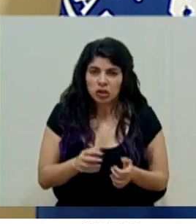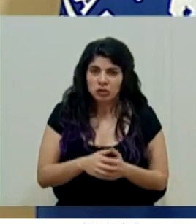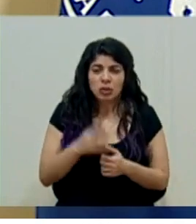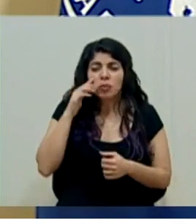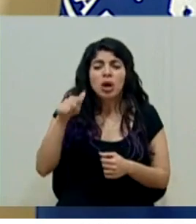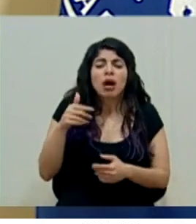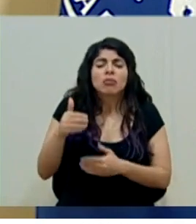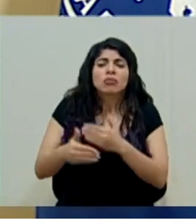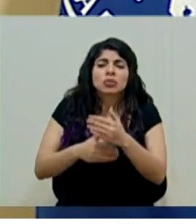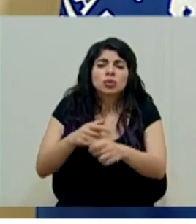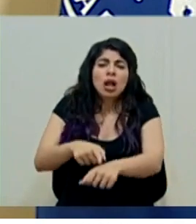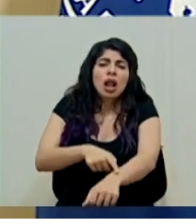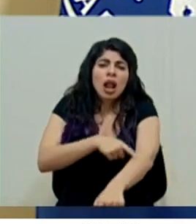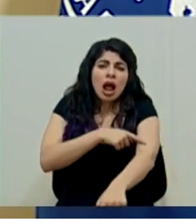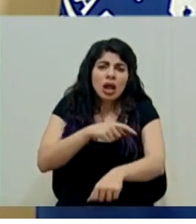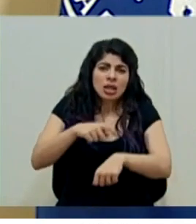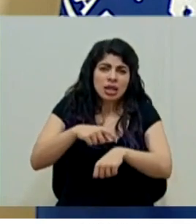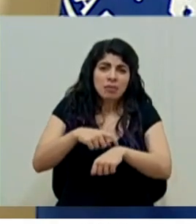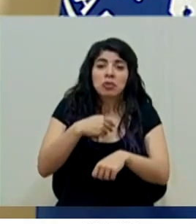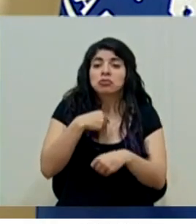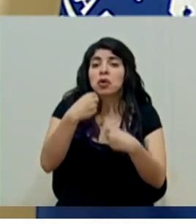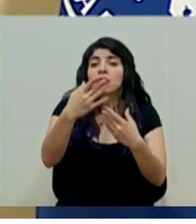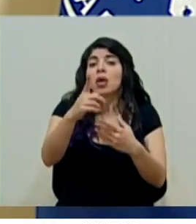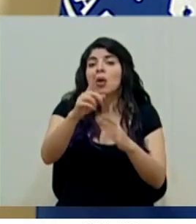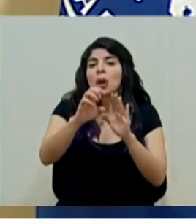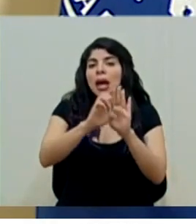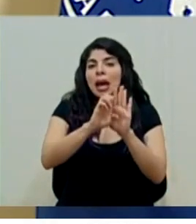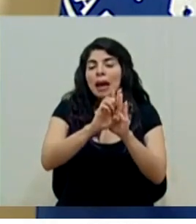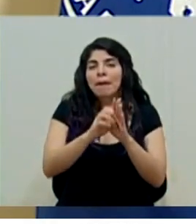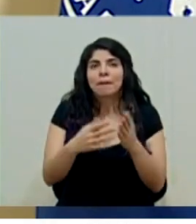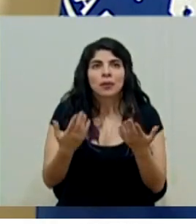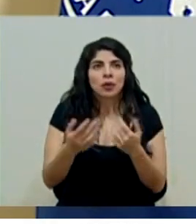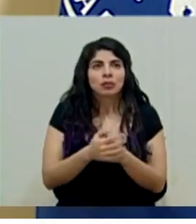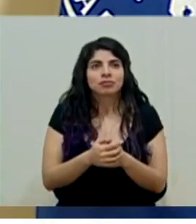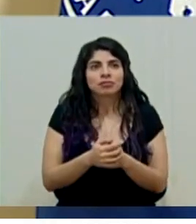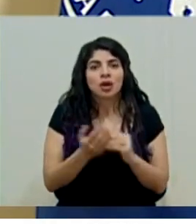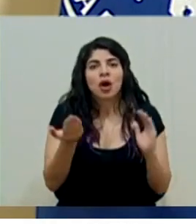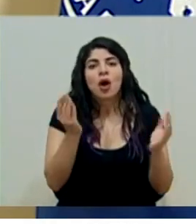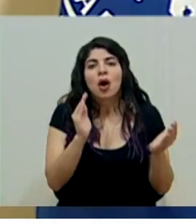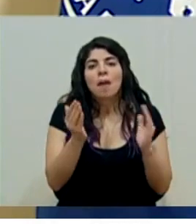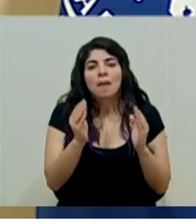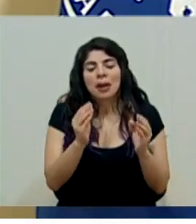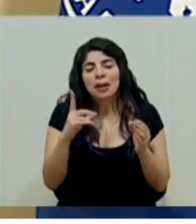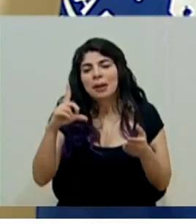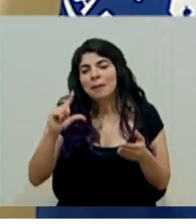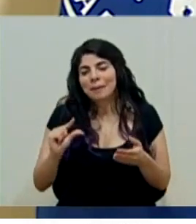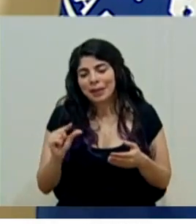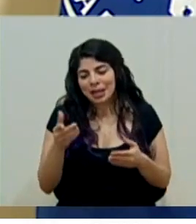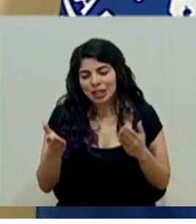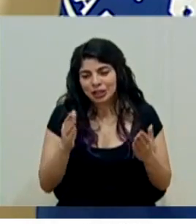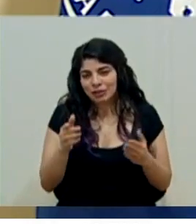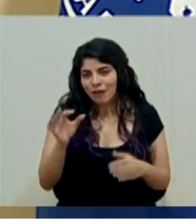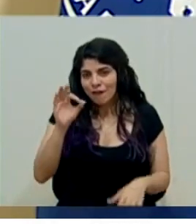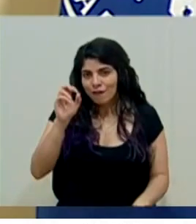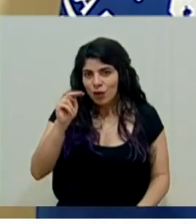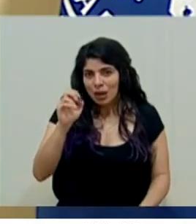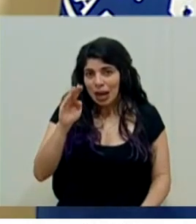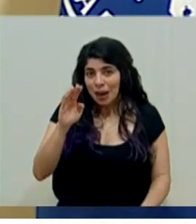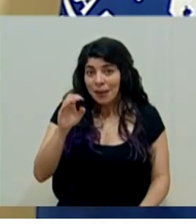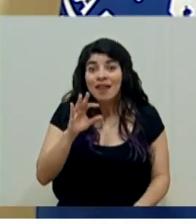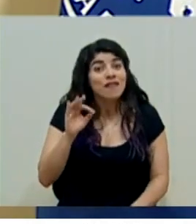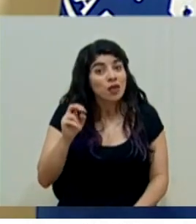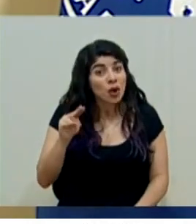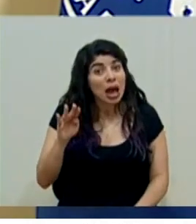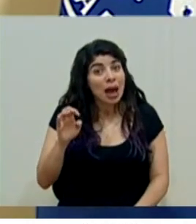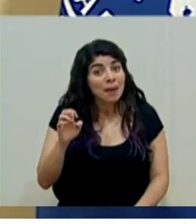conlleva. Y puse solo un ejemplo de algo que era comparativamente mucho menor, como es FONAVE. Y FONAVE lo